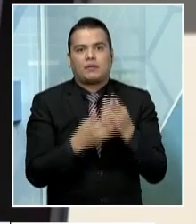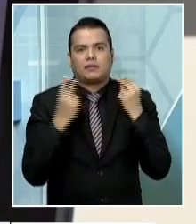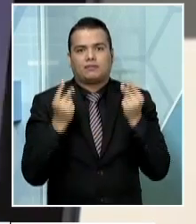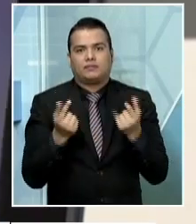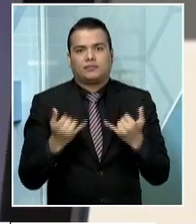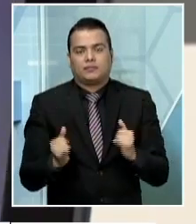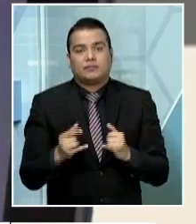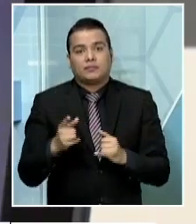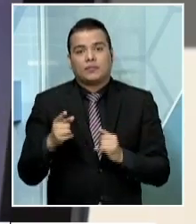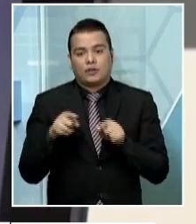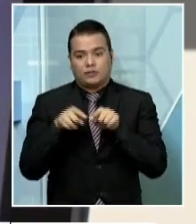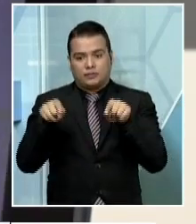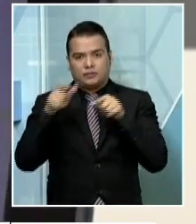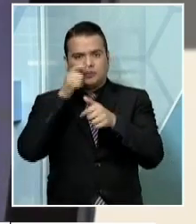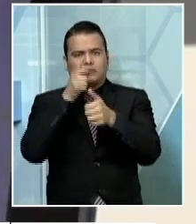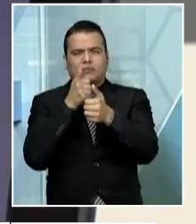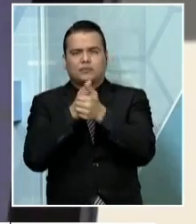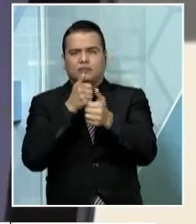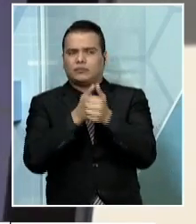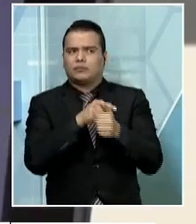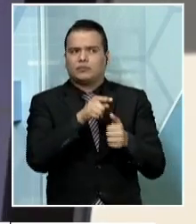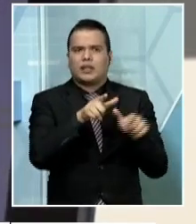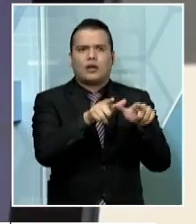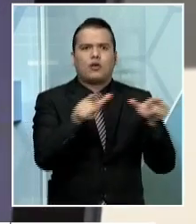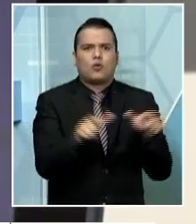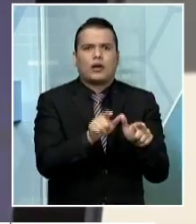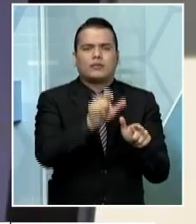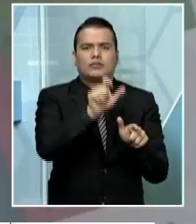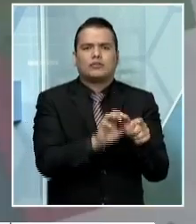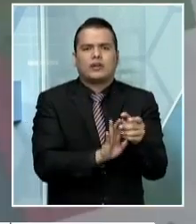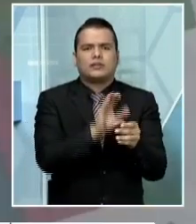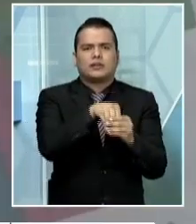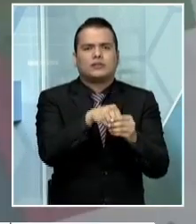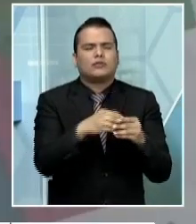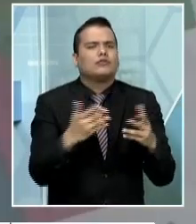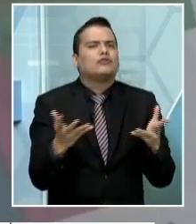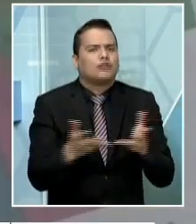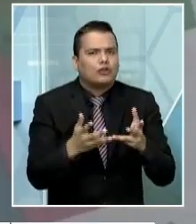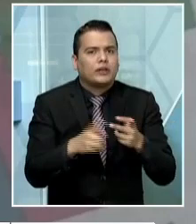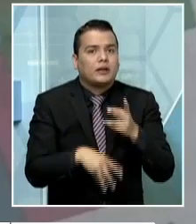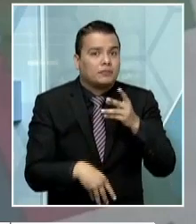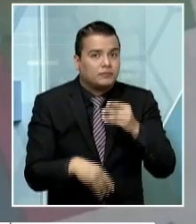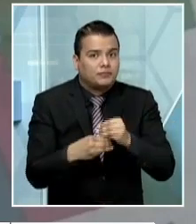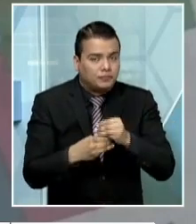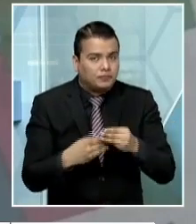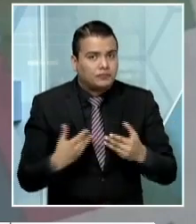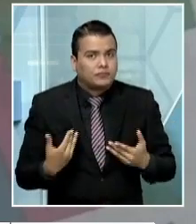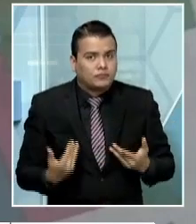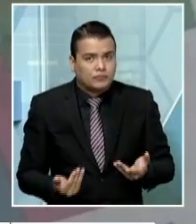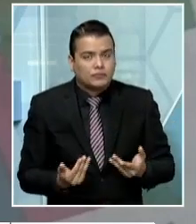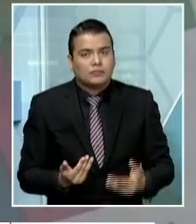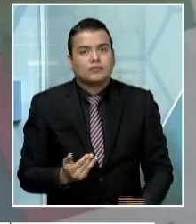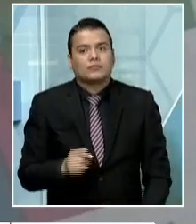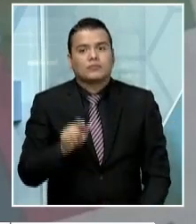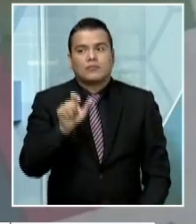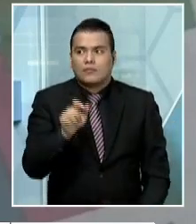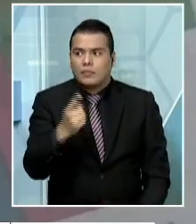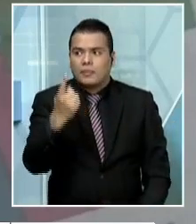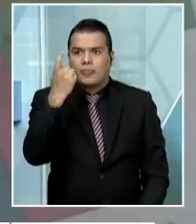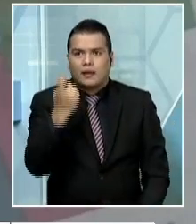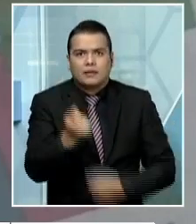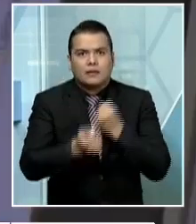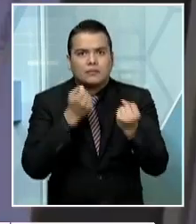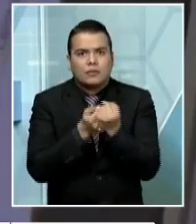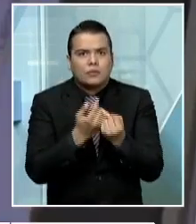en tiempo real nos vamos a dar cuenta de la posición en donde está la persona, donde vamos a tener también si necesita ayuda y